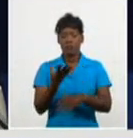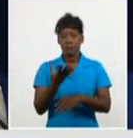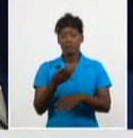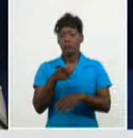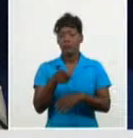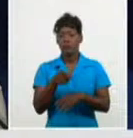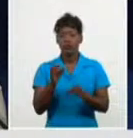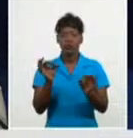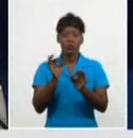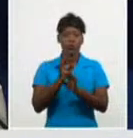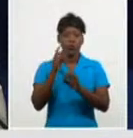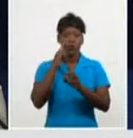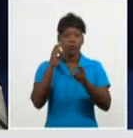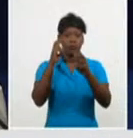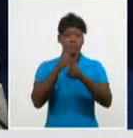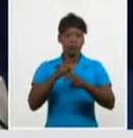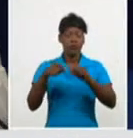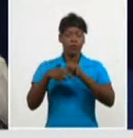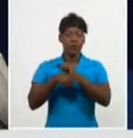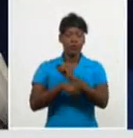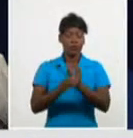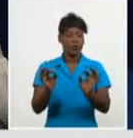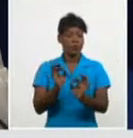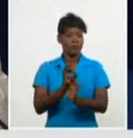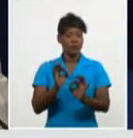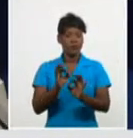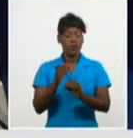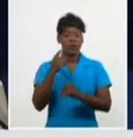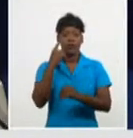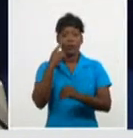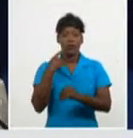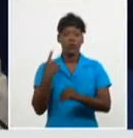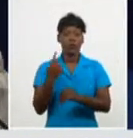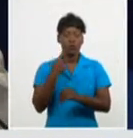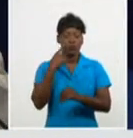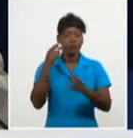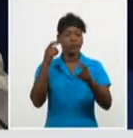todavía no se ha podido demostrar que tenga un efecto